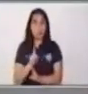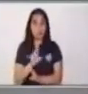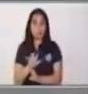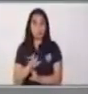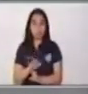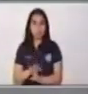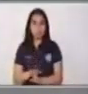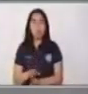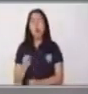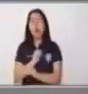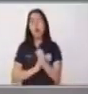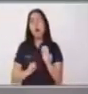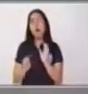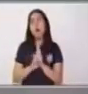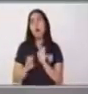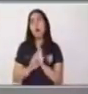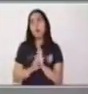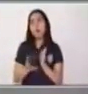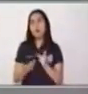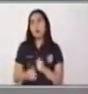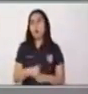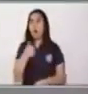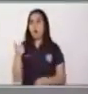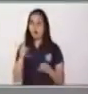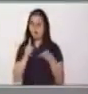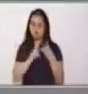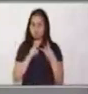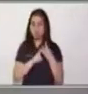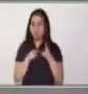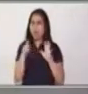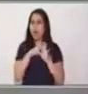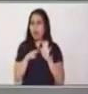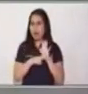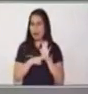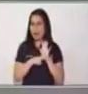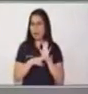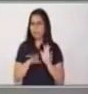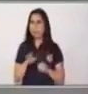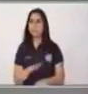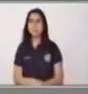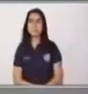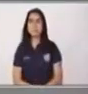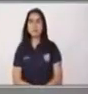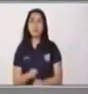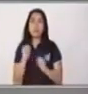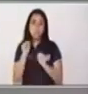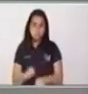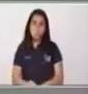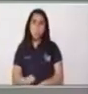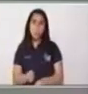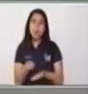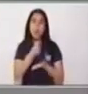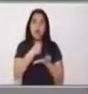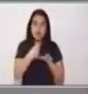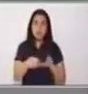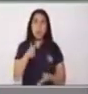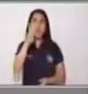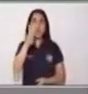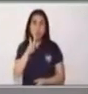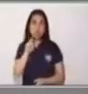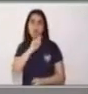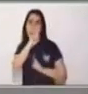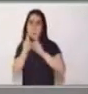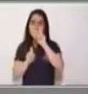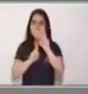temblando. ¿Dónde estás? Podemos escribir 2 preguntas juntas sin necesidad de